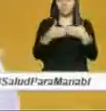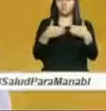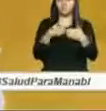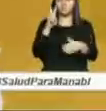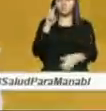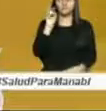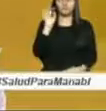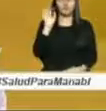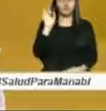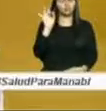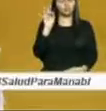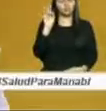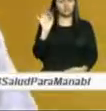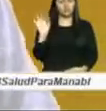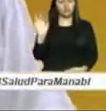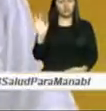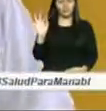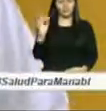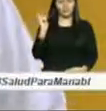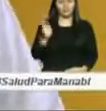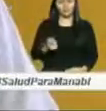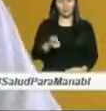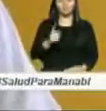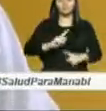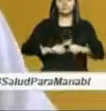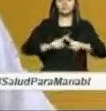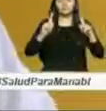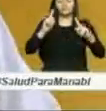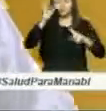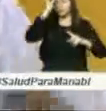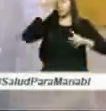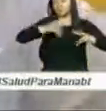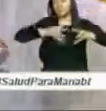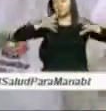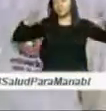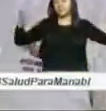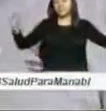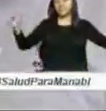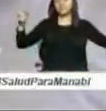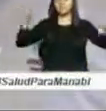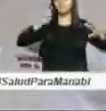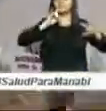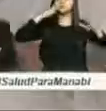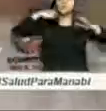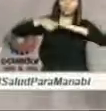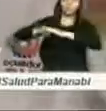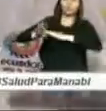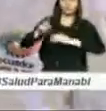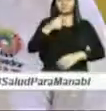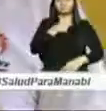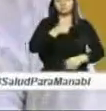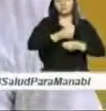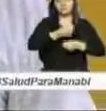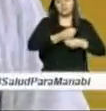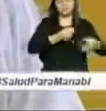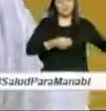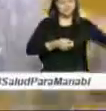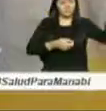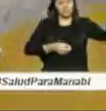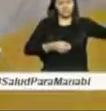2009. A diferencia de los hospitales móviles como estos que están en Estados Unidos, están guardados en caso de emergencia, los nuestros están trabajando todo el